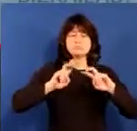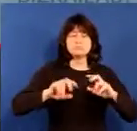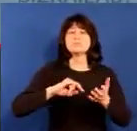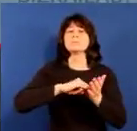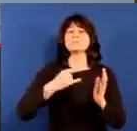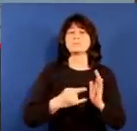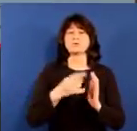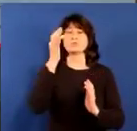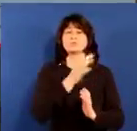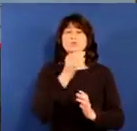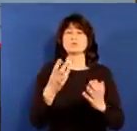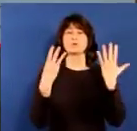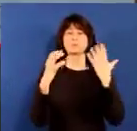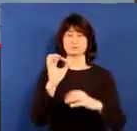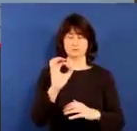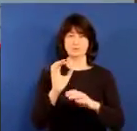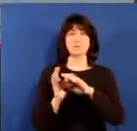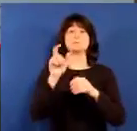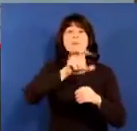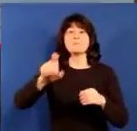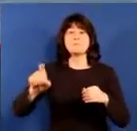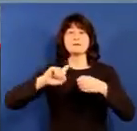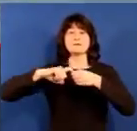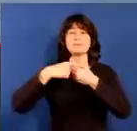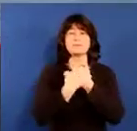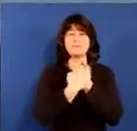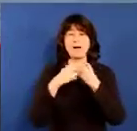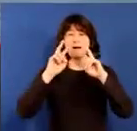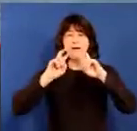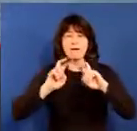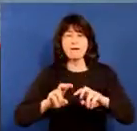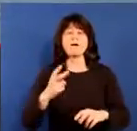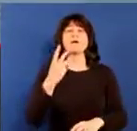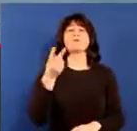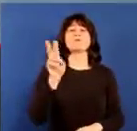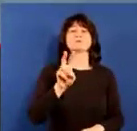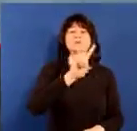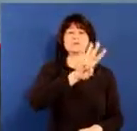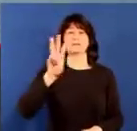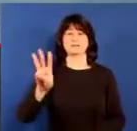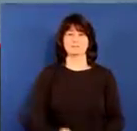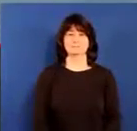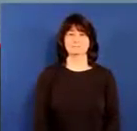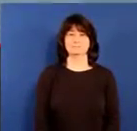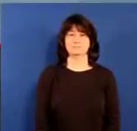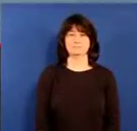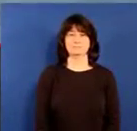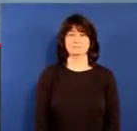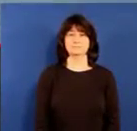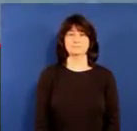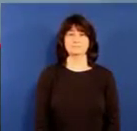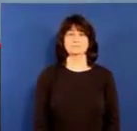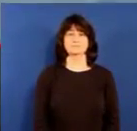Universidad de Deusto para la puesta en marcha y desarrollo de Bizkailab, por su alto potencial de retorno y beneficio para la sociedad y la economía